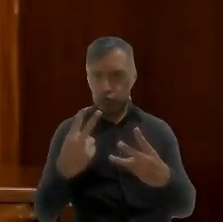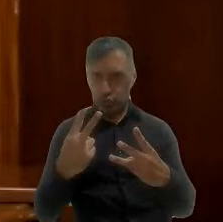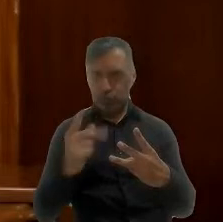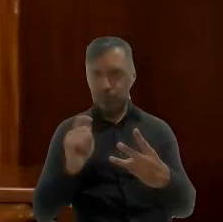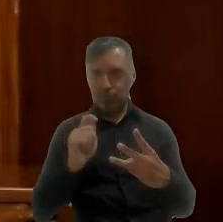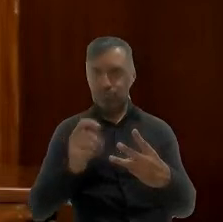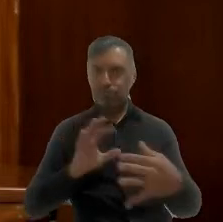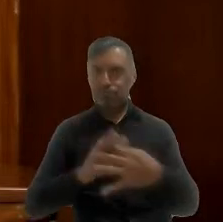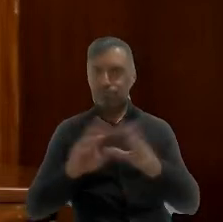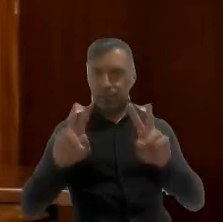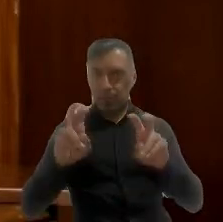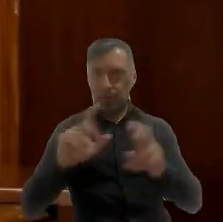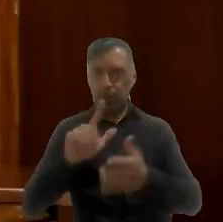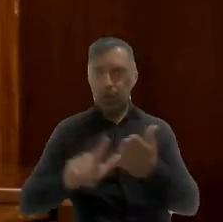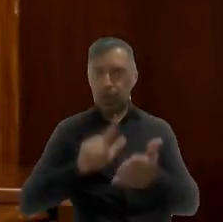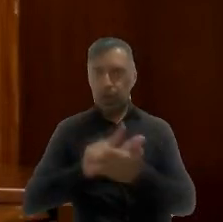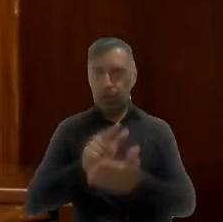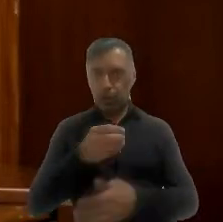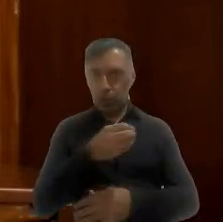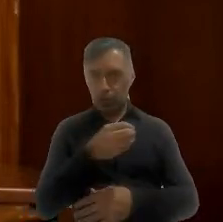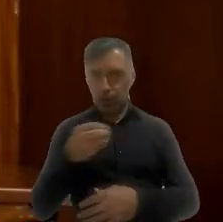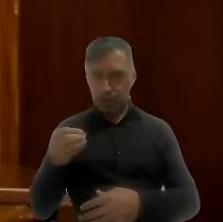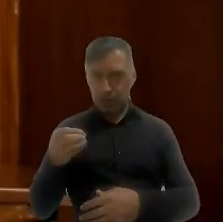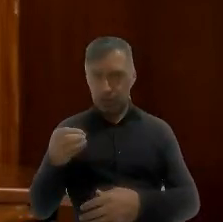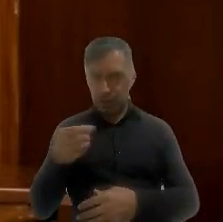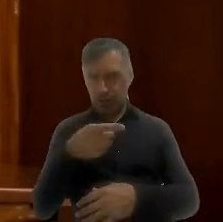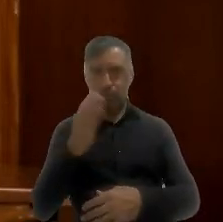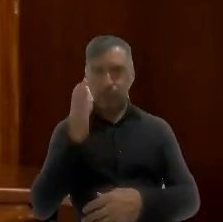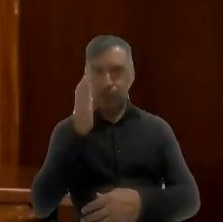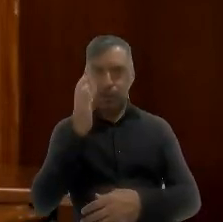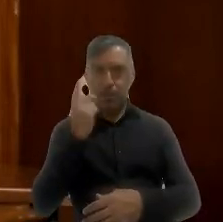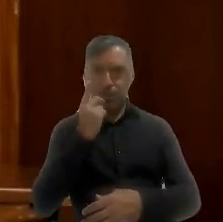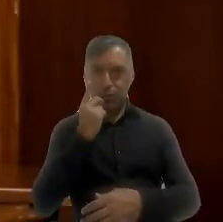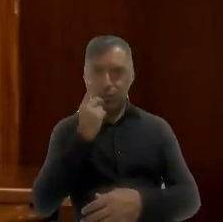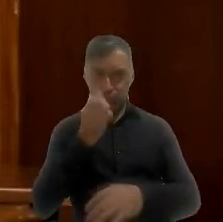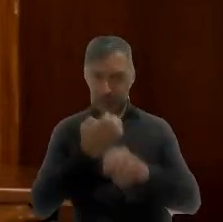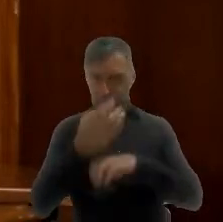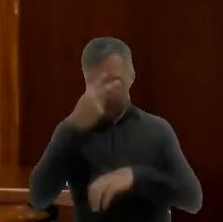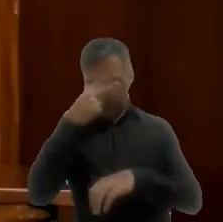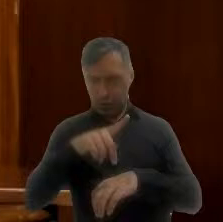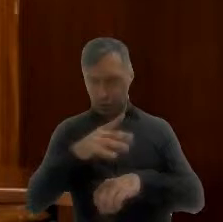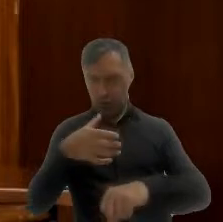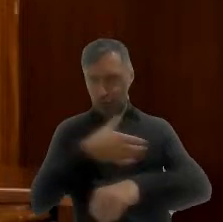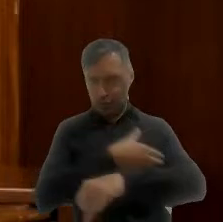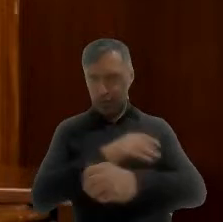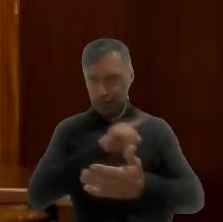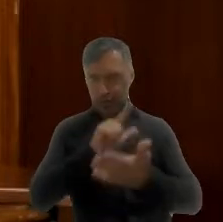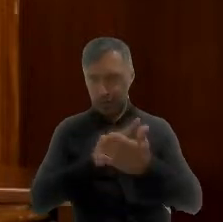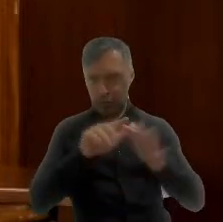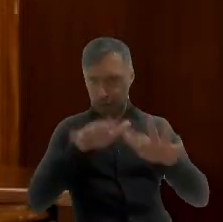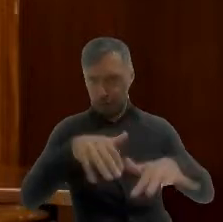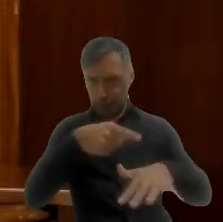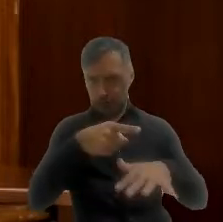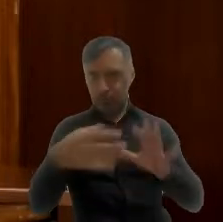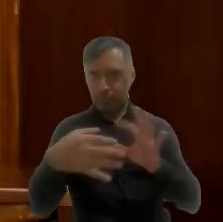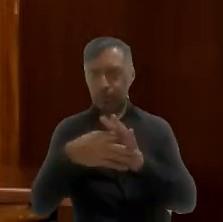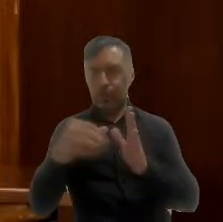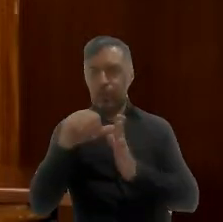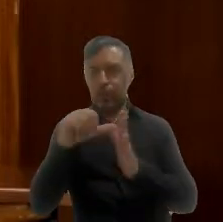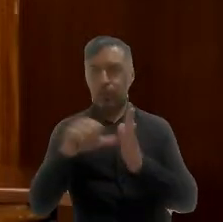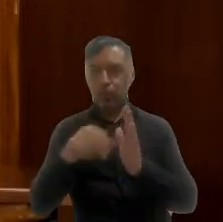Ley Orgánica del Poder Legislativo, en relación con lo previsto en los artículos 13A,